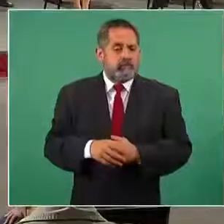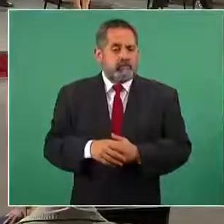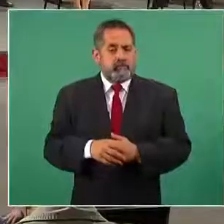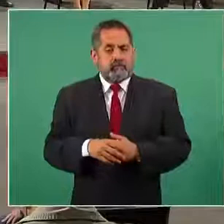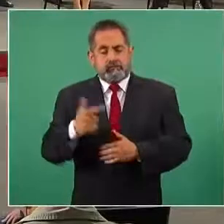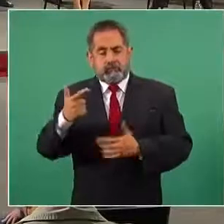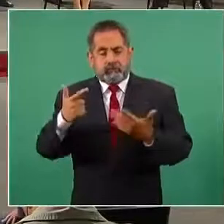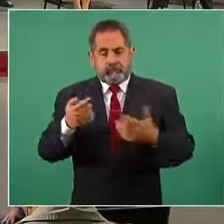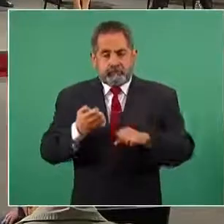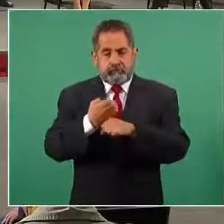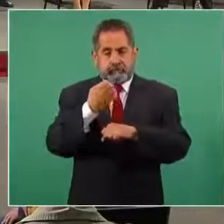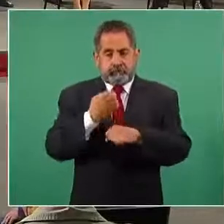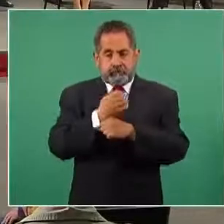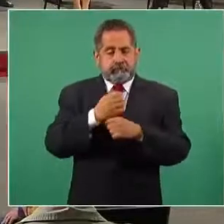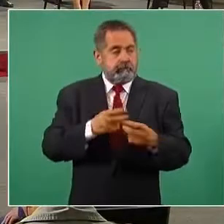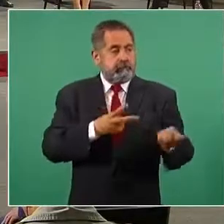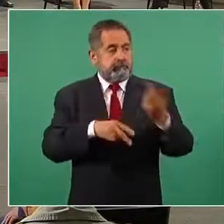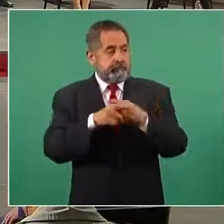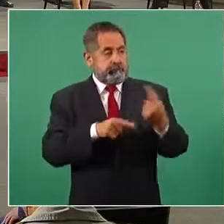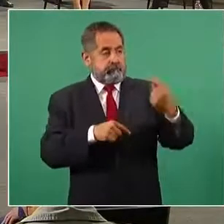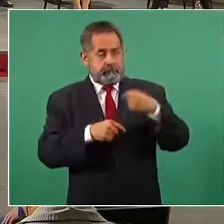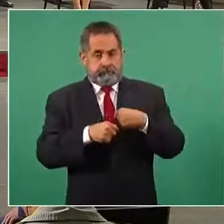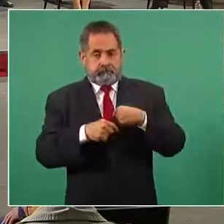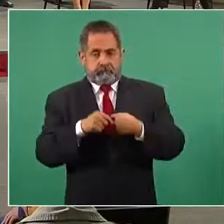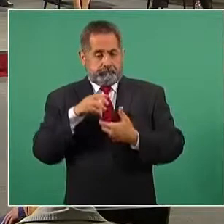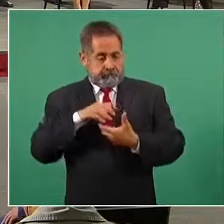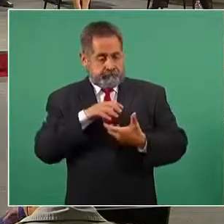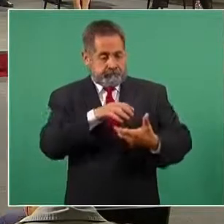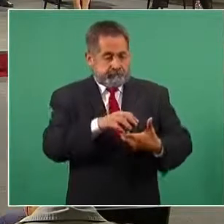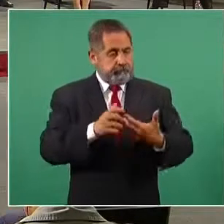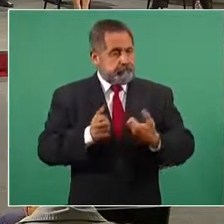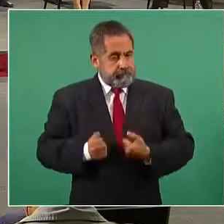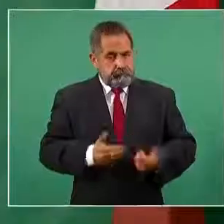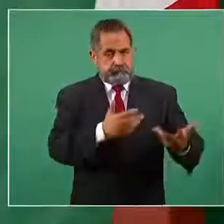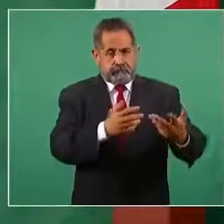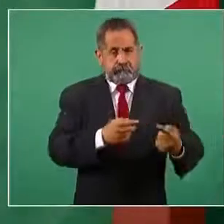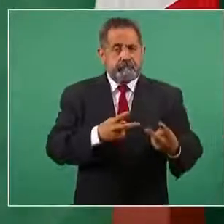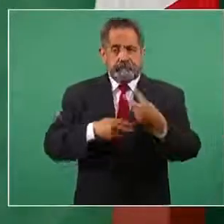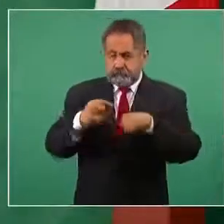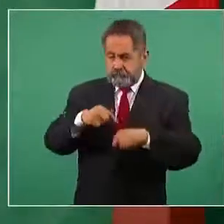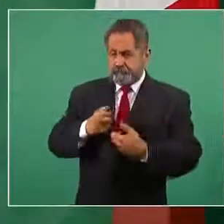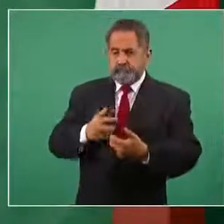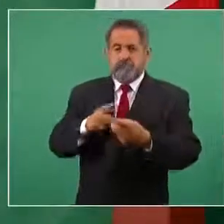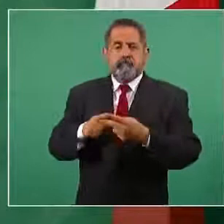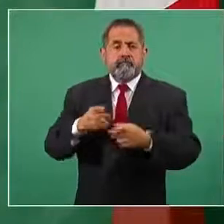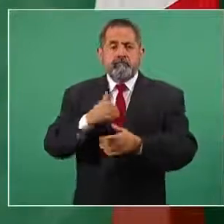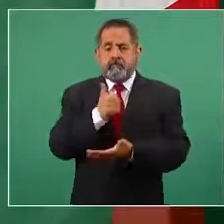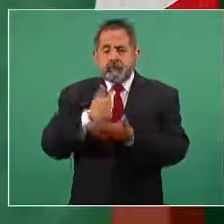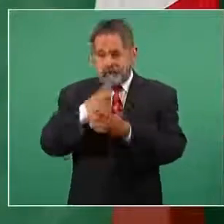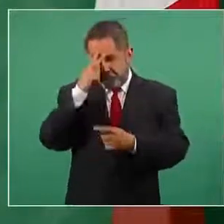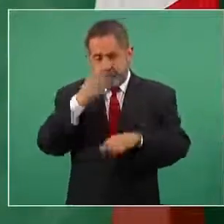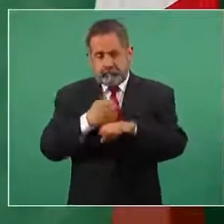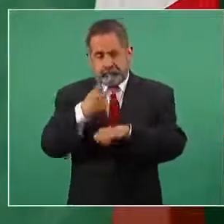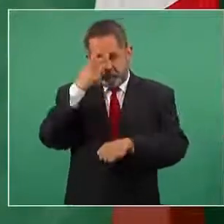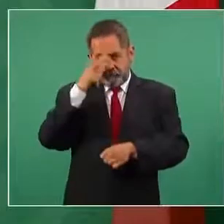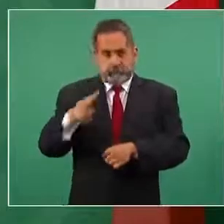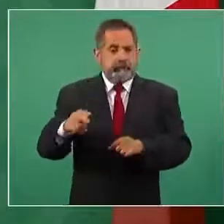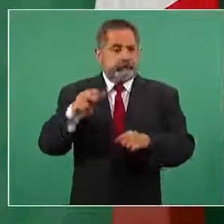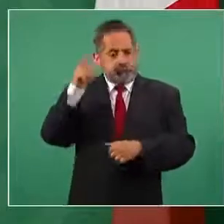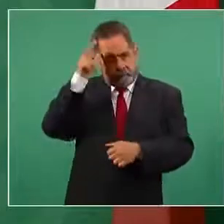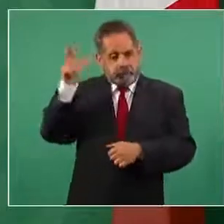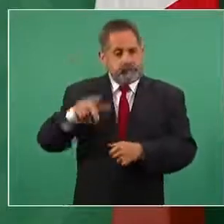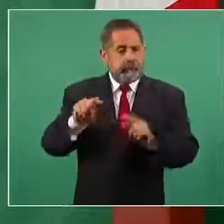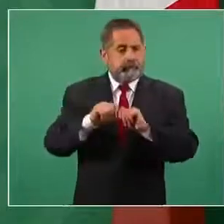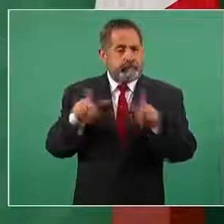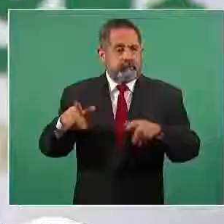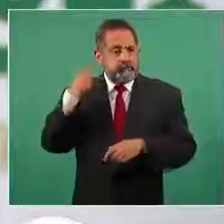Siete estados acudieron a Birmex a recoger sus dosis, que son Ciudad de México, Estado de México, Hidalgo, Tlaxcala,